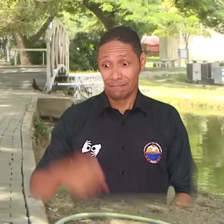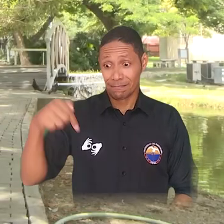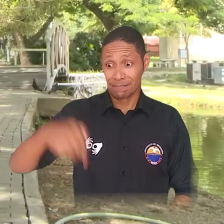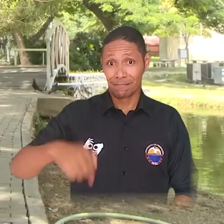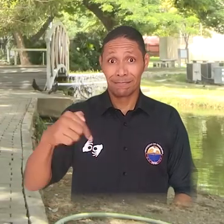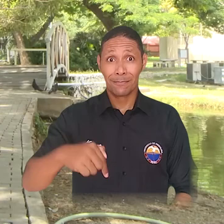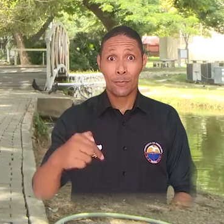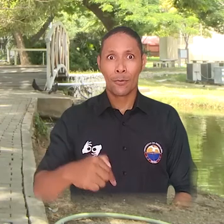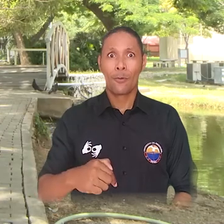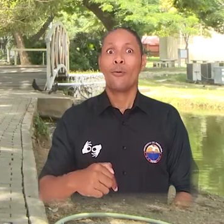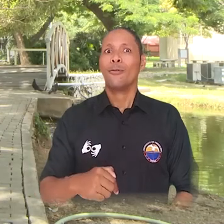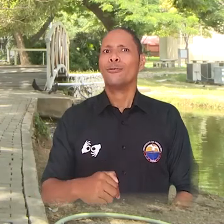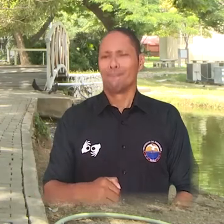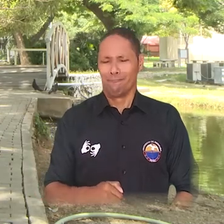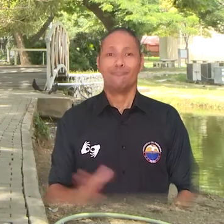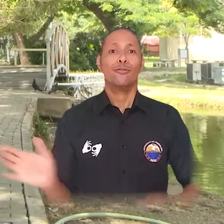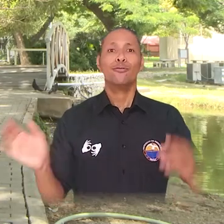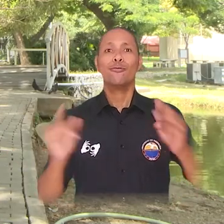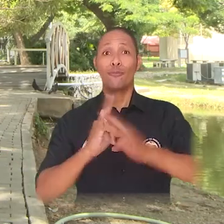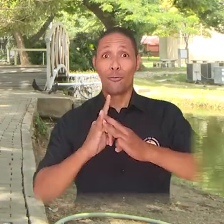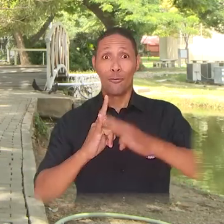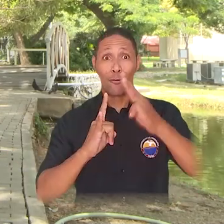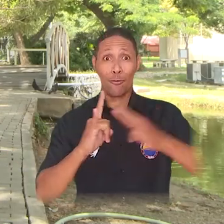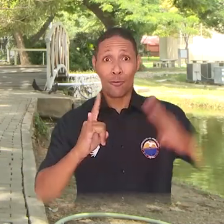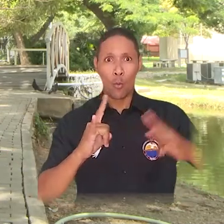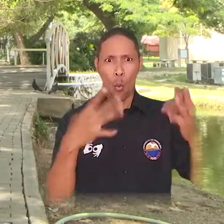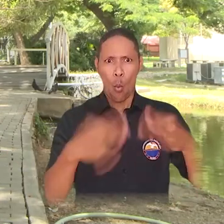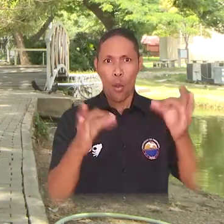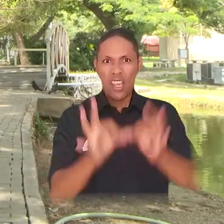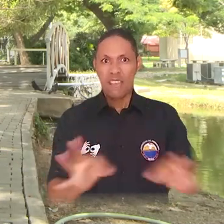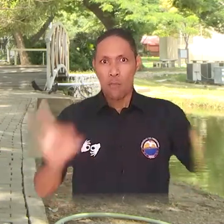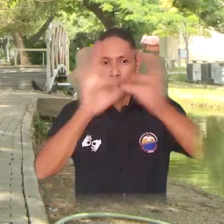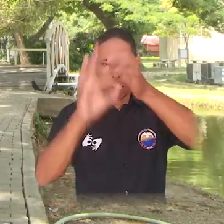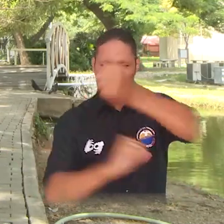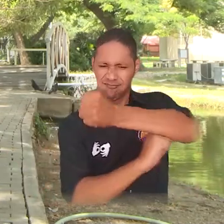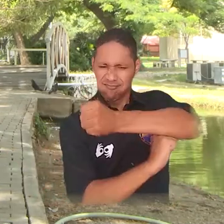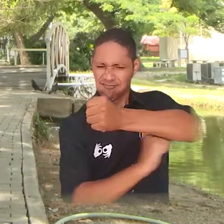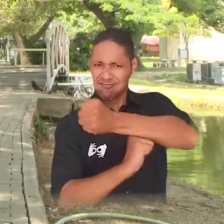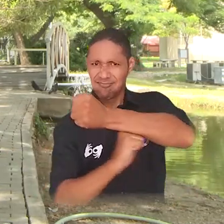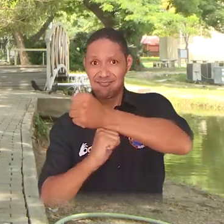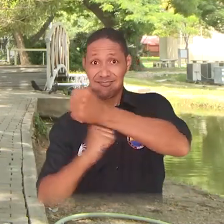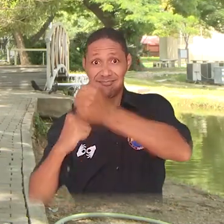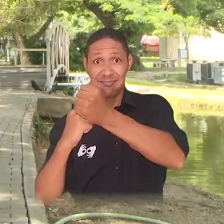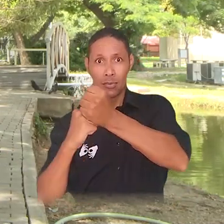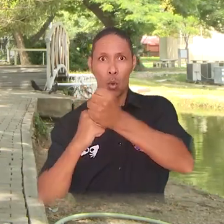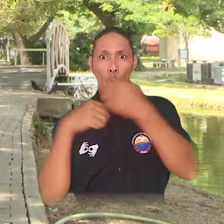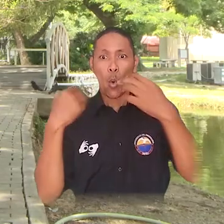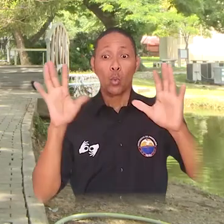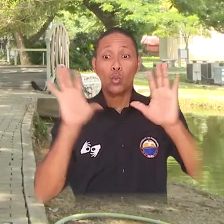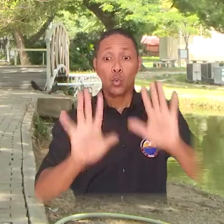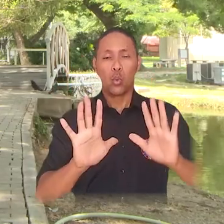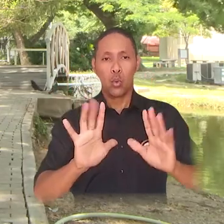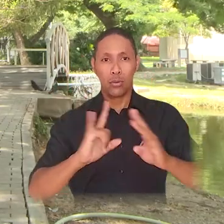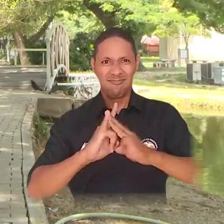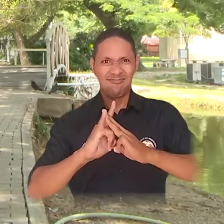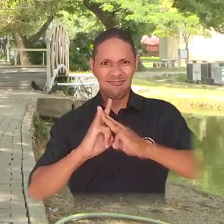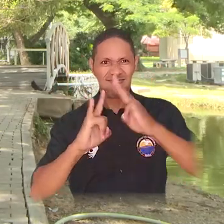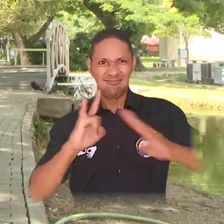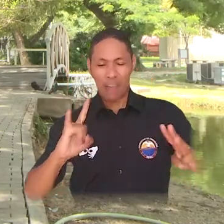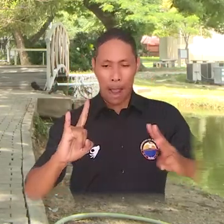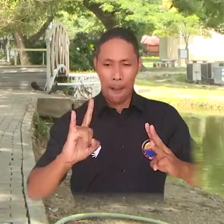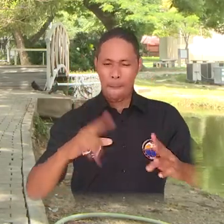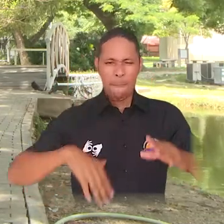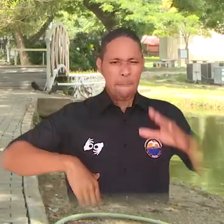Para nuestra Casa de Estudios Superiores, la comunidad estudiantil es un pilar fundamental del gran conjunto que conforma el universo